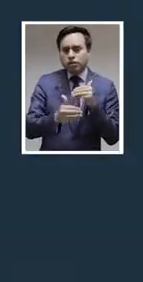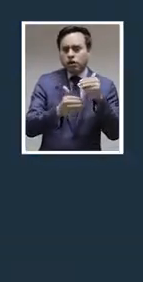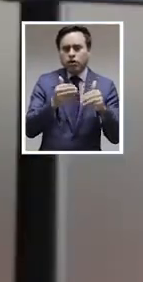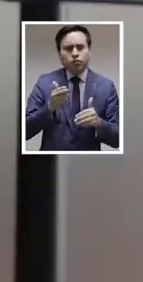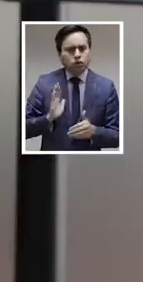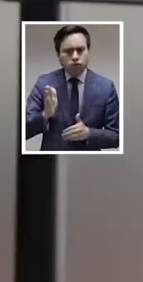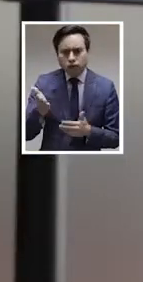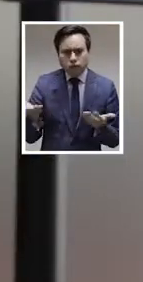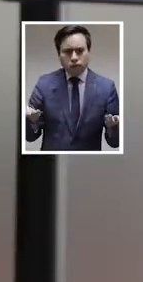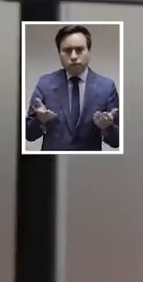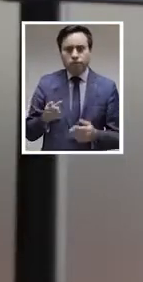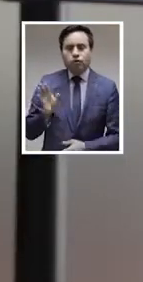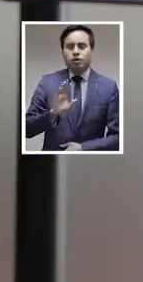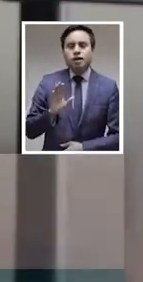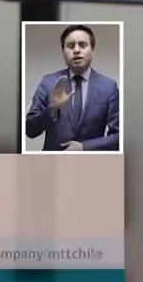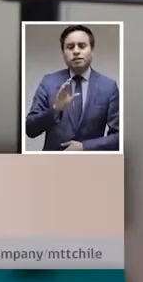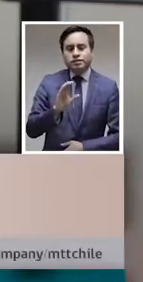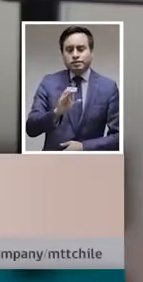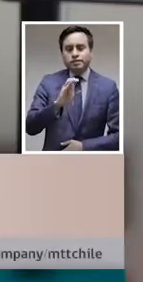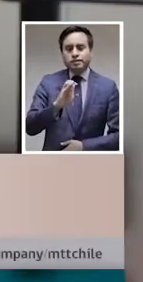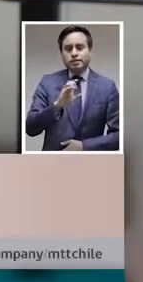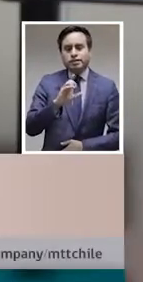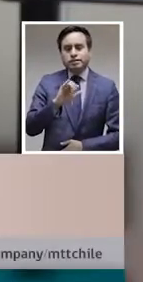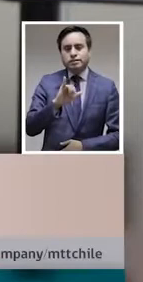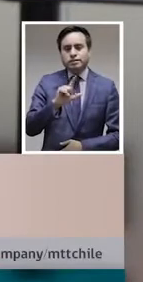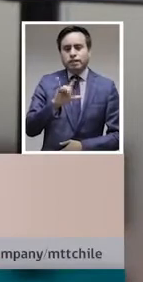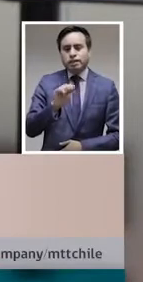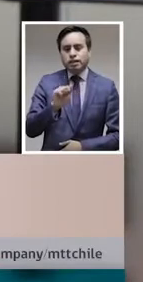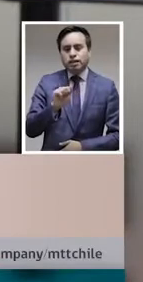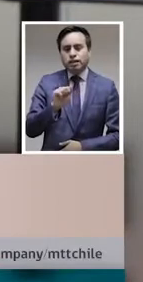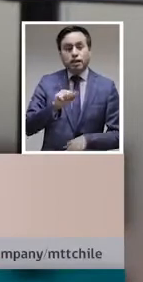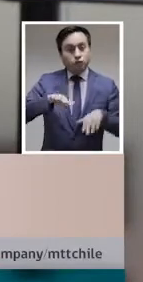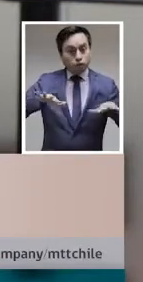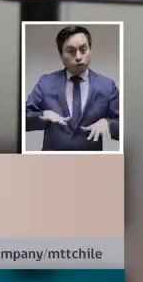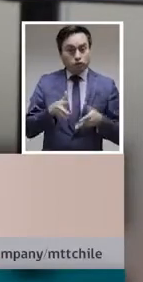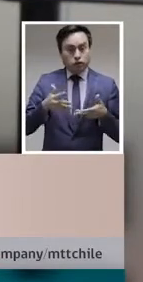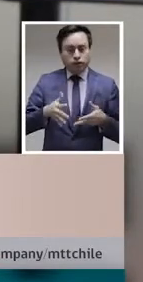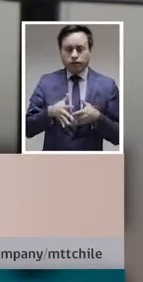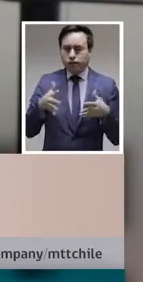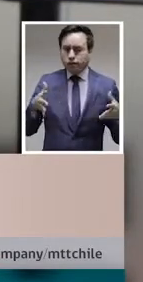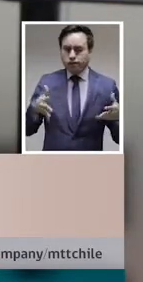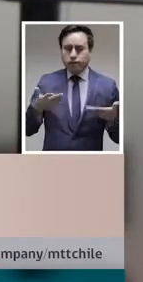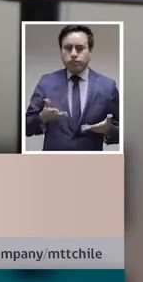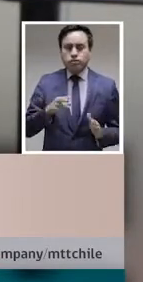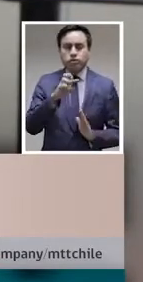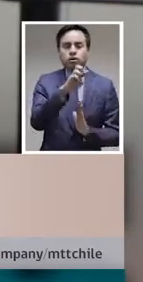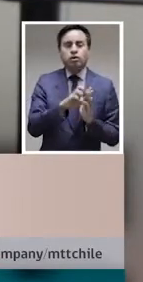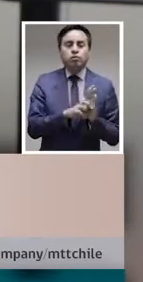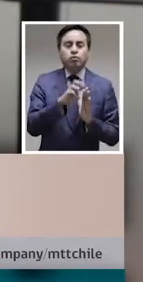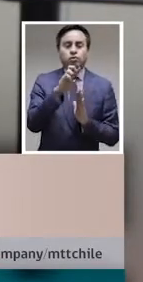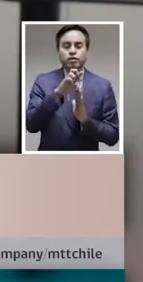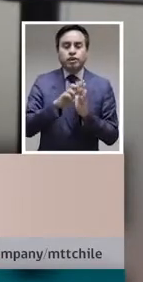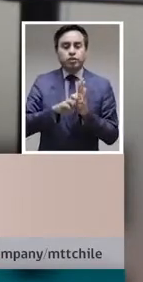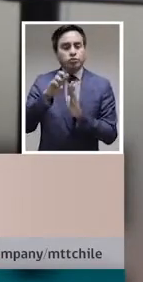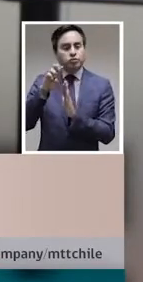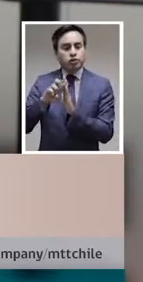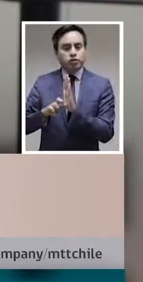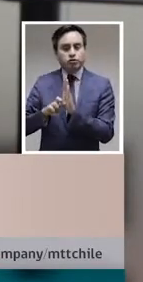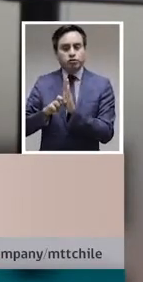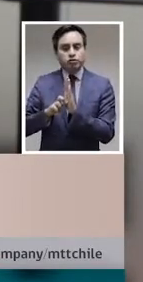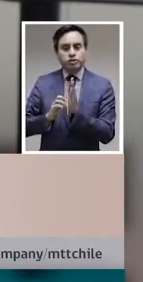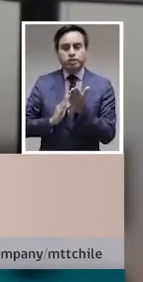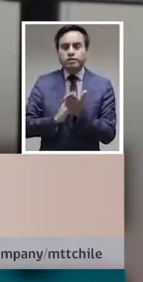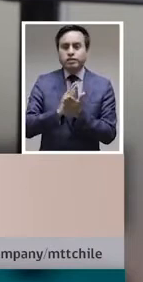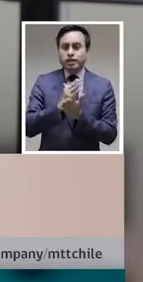encaminados? Hola, Cecilia. Un esfuerzo grande que estamos haciendo es que los proyectos que ya